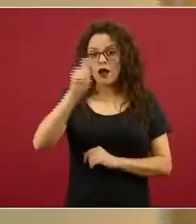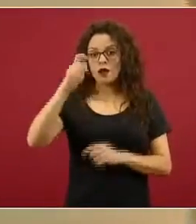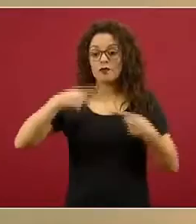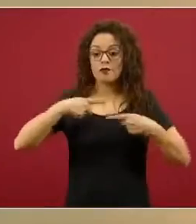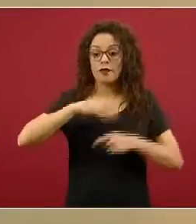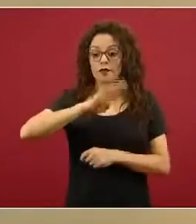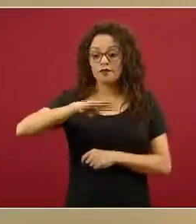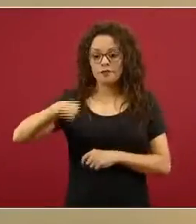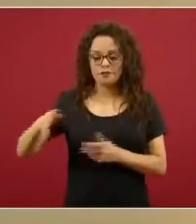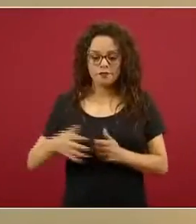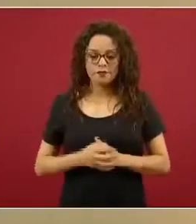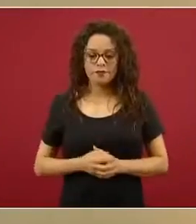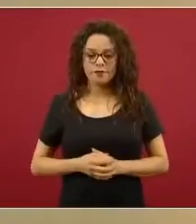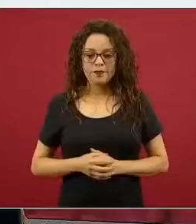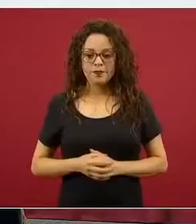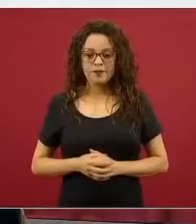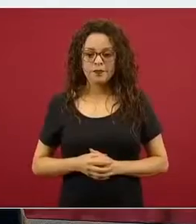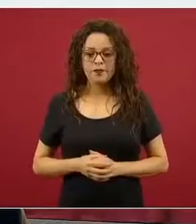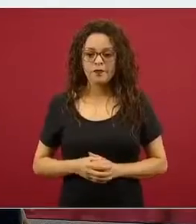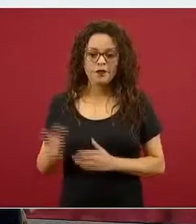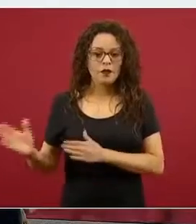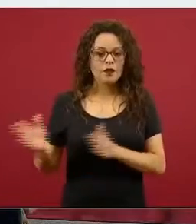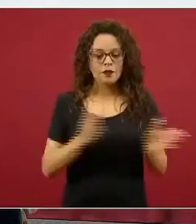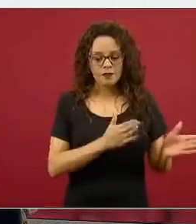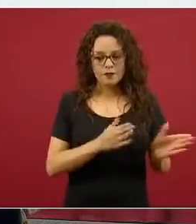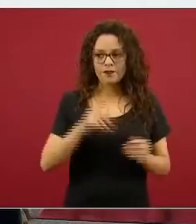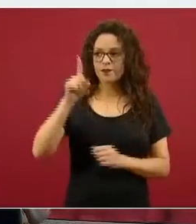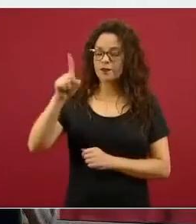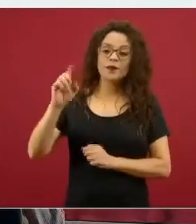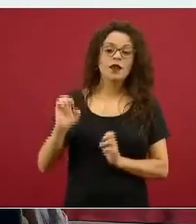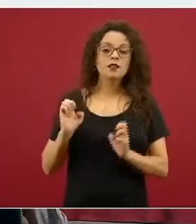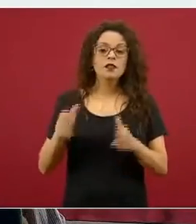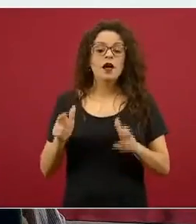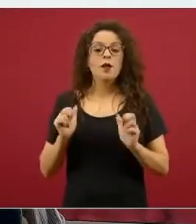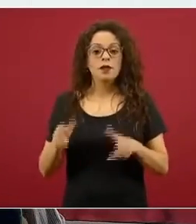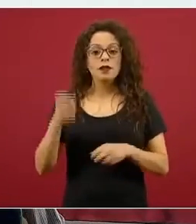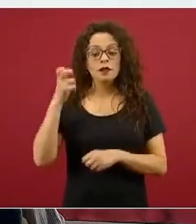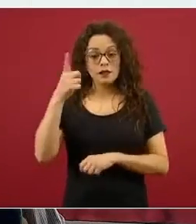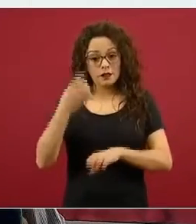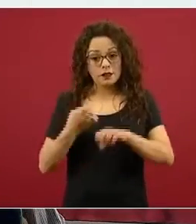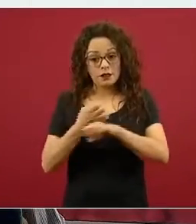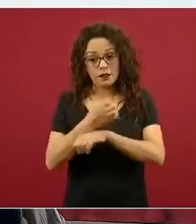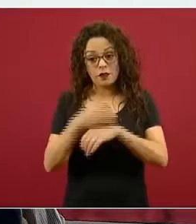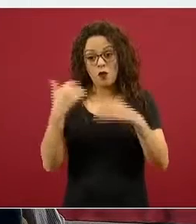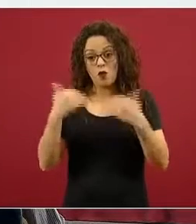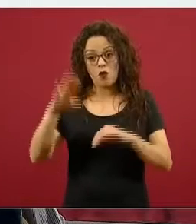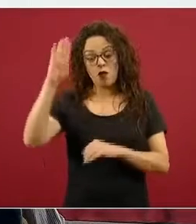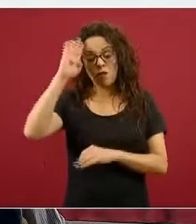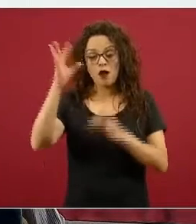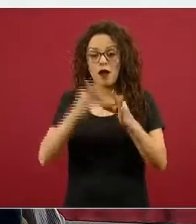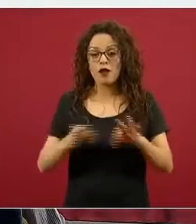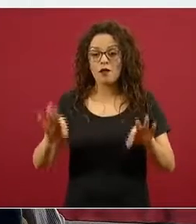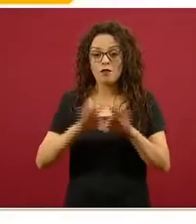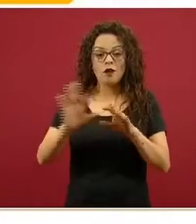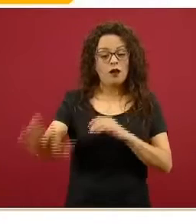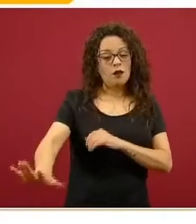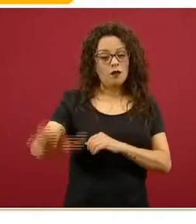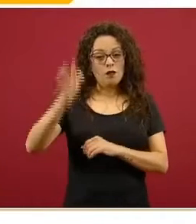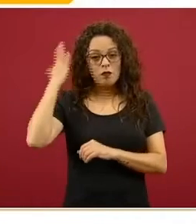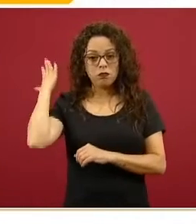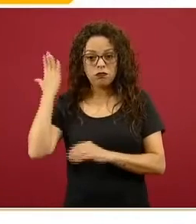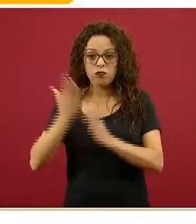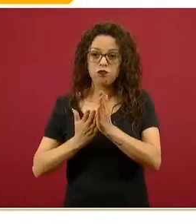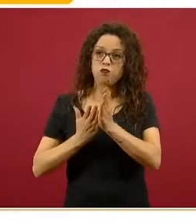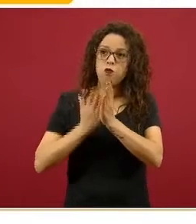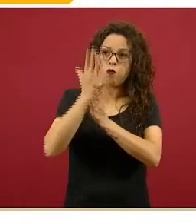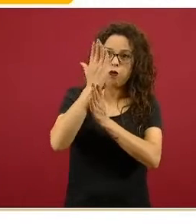siguiente, por favor. El estado de Chiapas, un estado que también tuvo un pico muy importante, con una aceleración muy importante y un